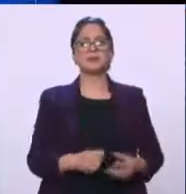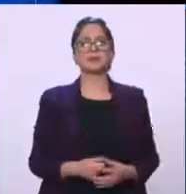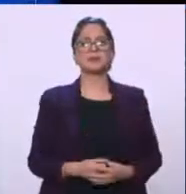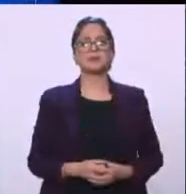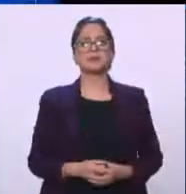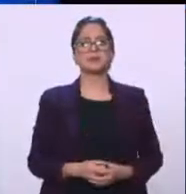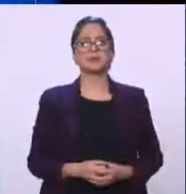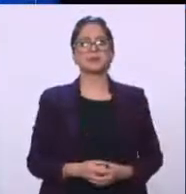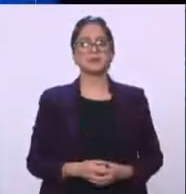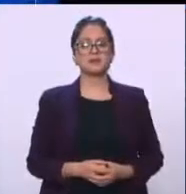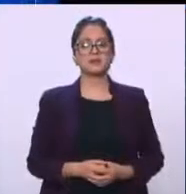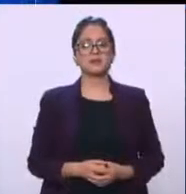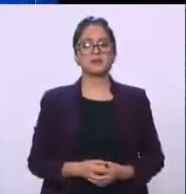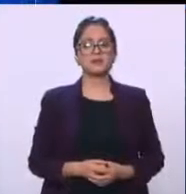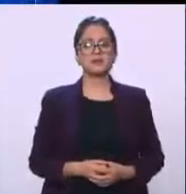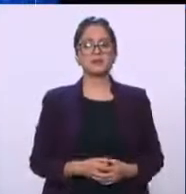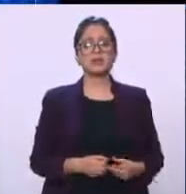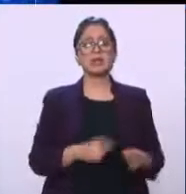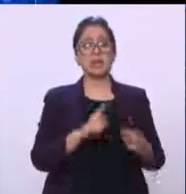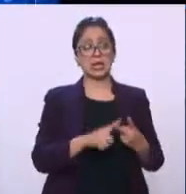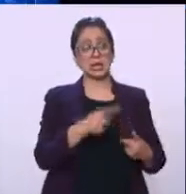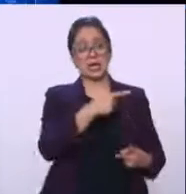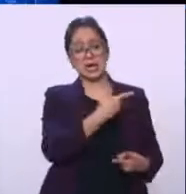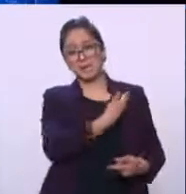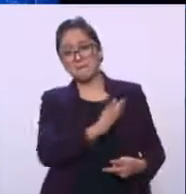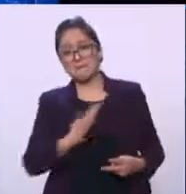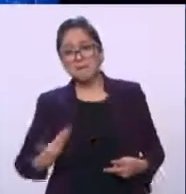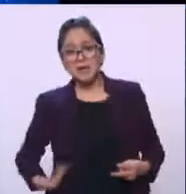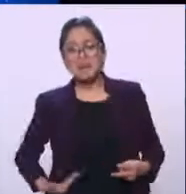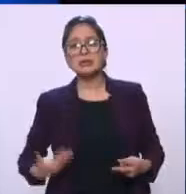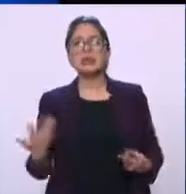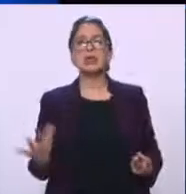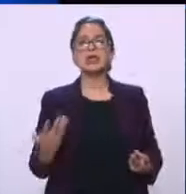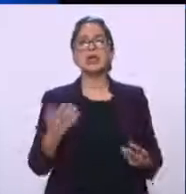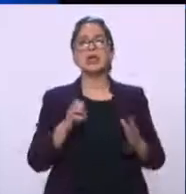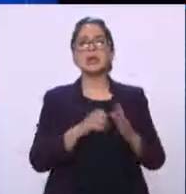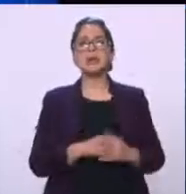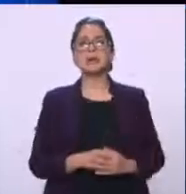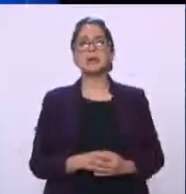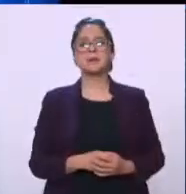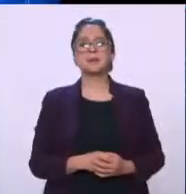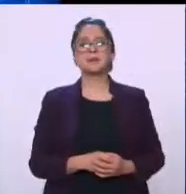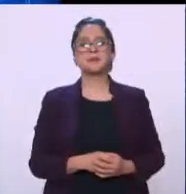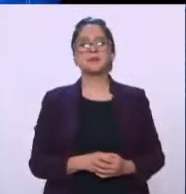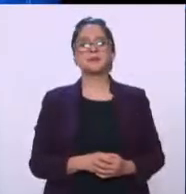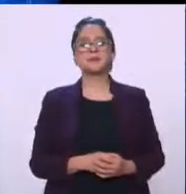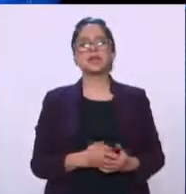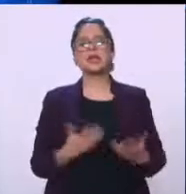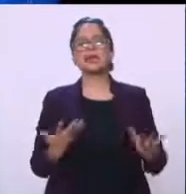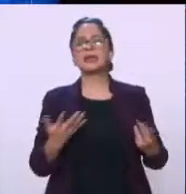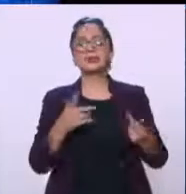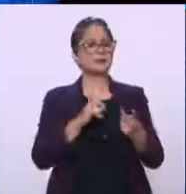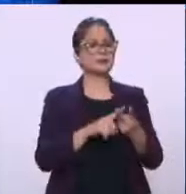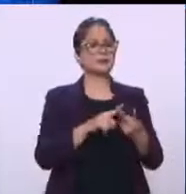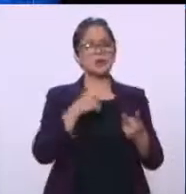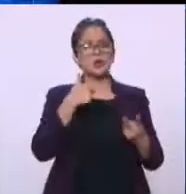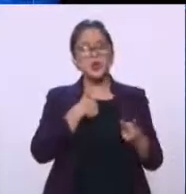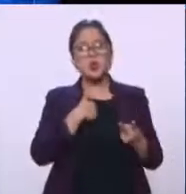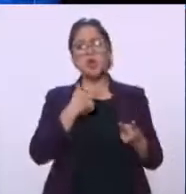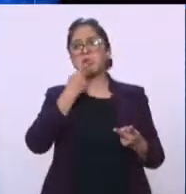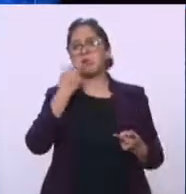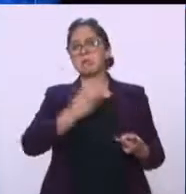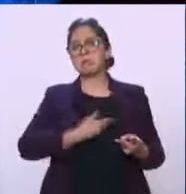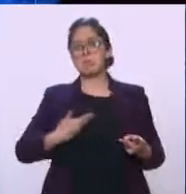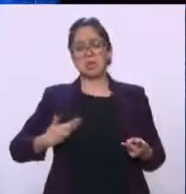intención del presidente de, a pesar de decir, yo me voy a mantener al margen, este es un proceso